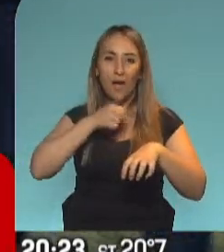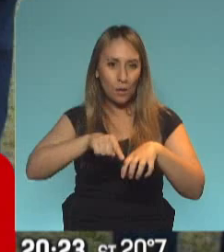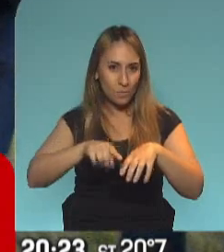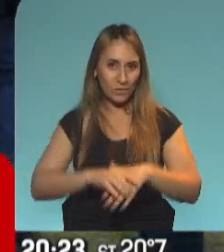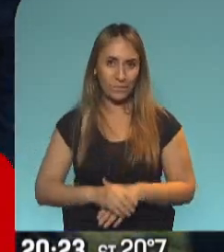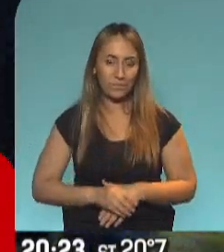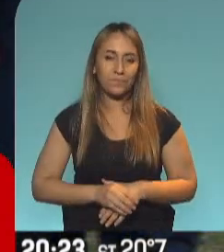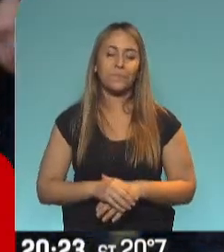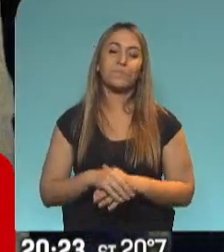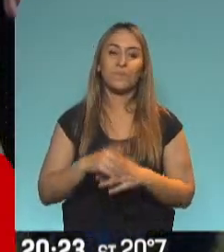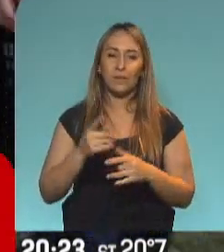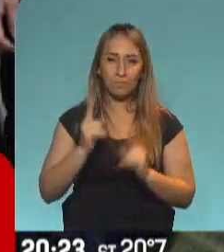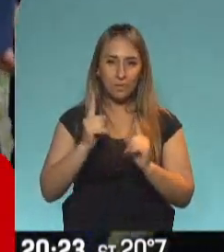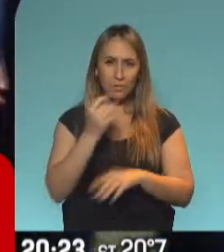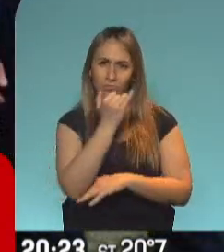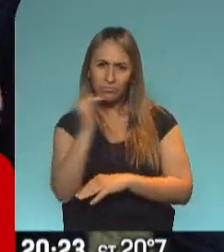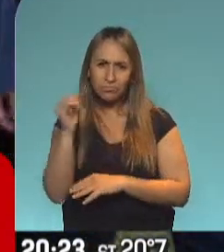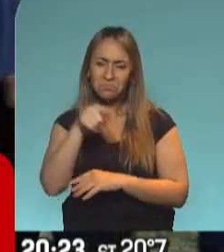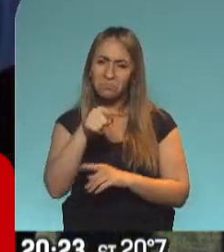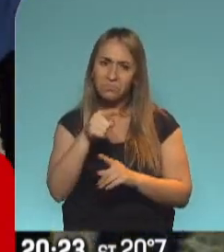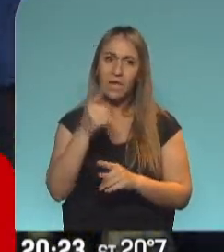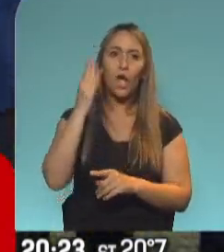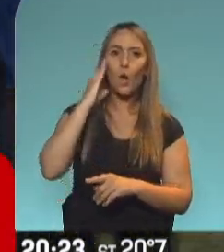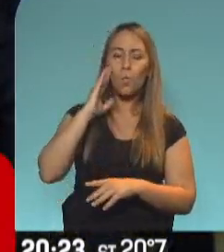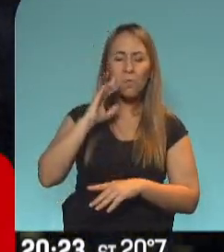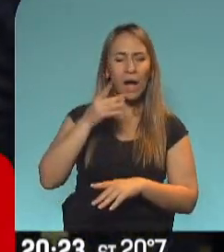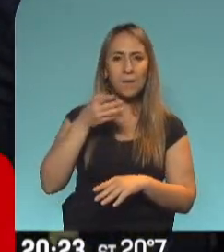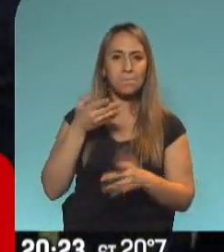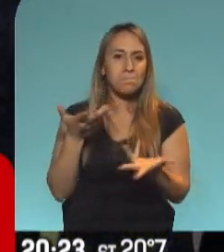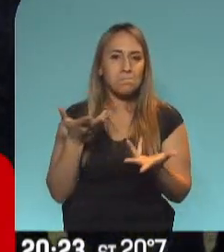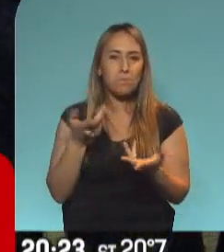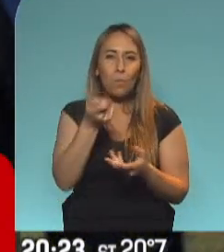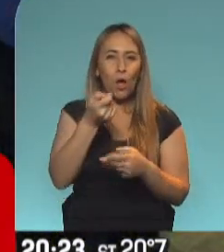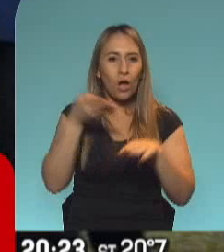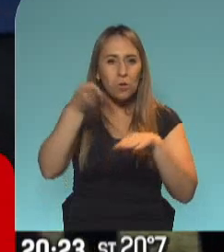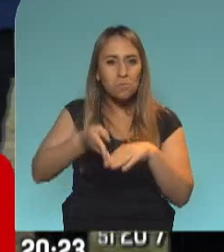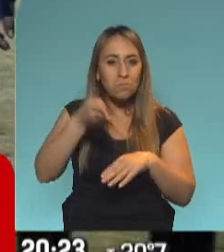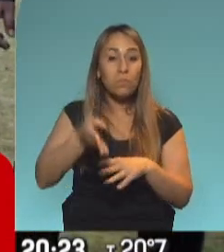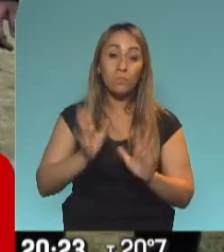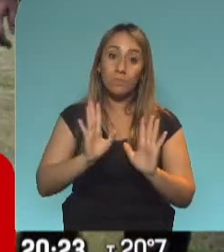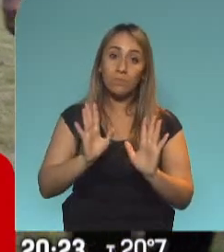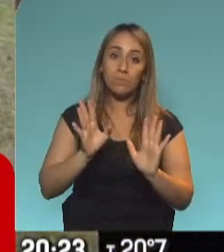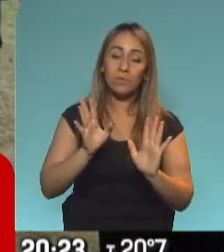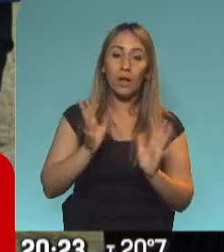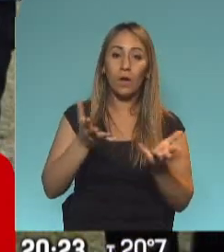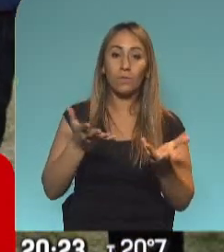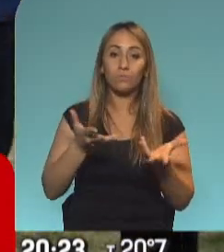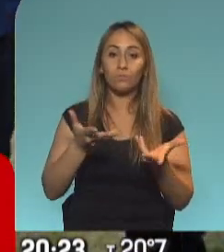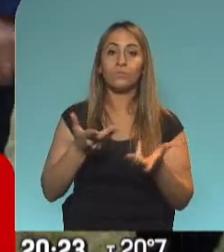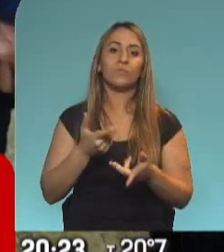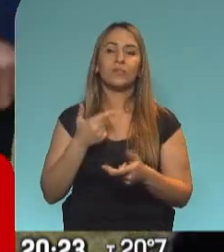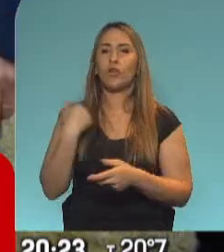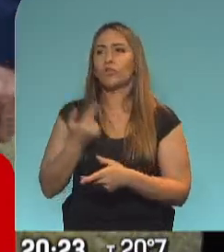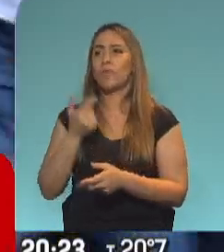vistos en estos actos específicos, en la idea justamente de, si hablamos de